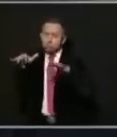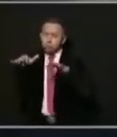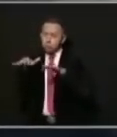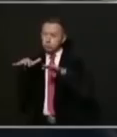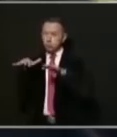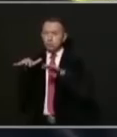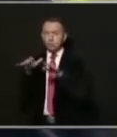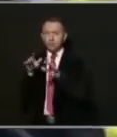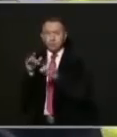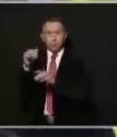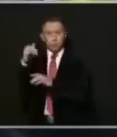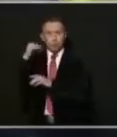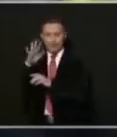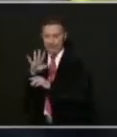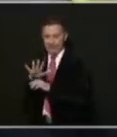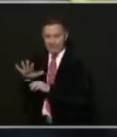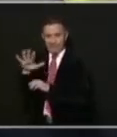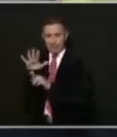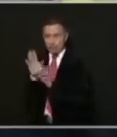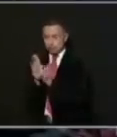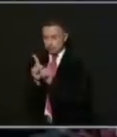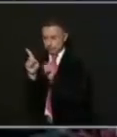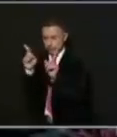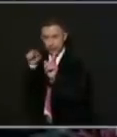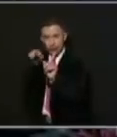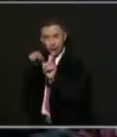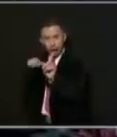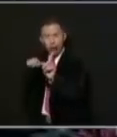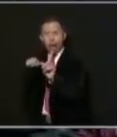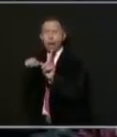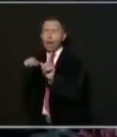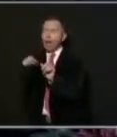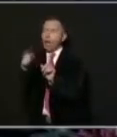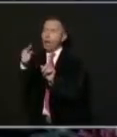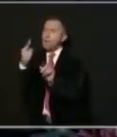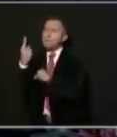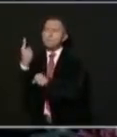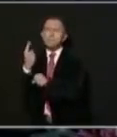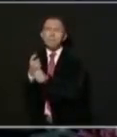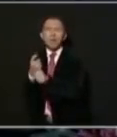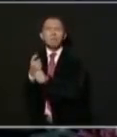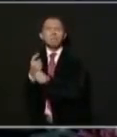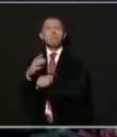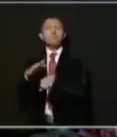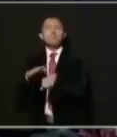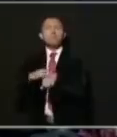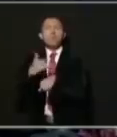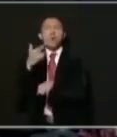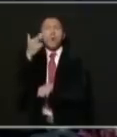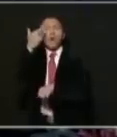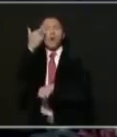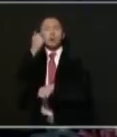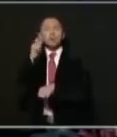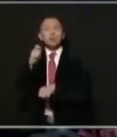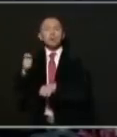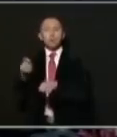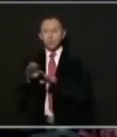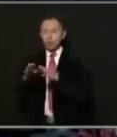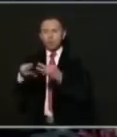con más importancia arqueológica en el mundo.